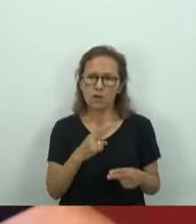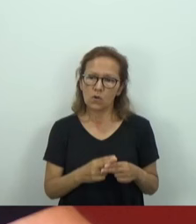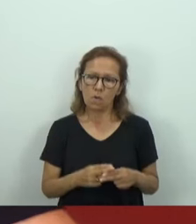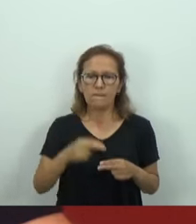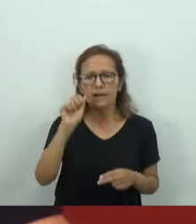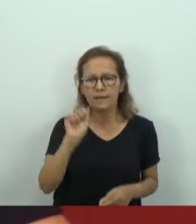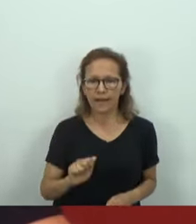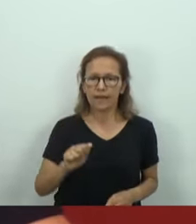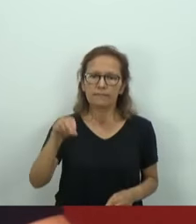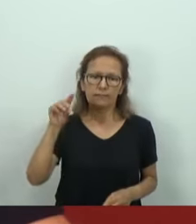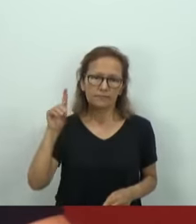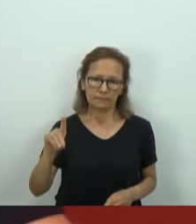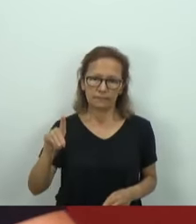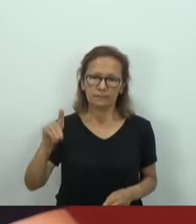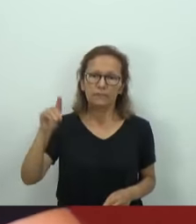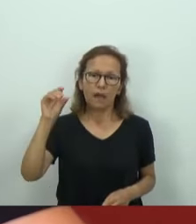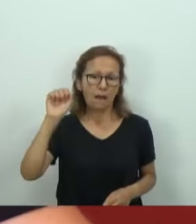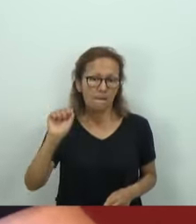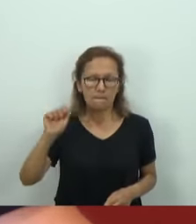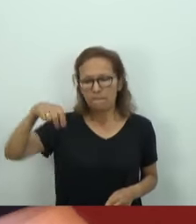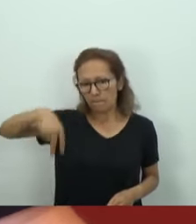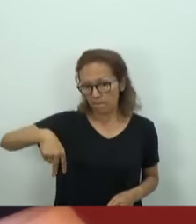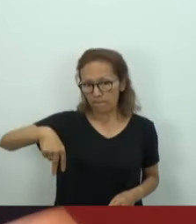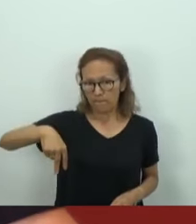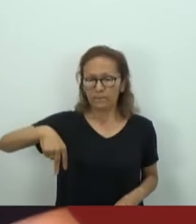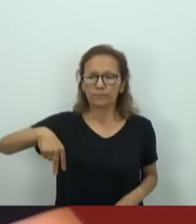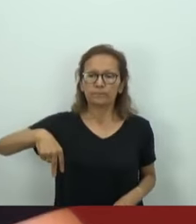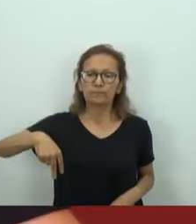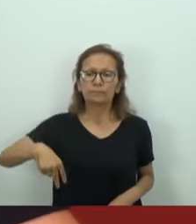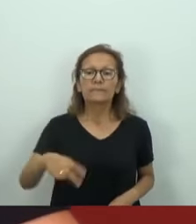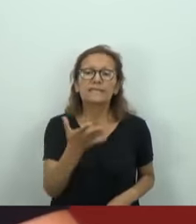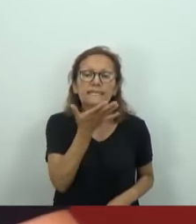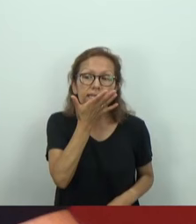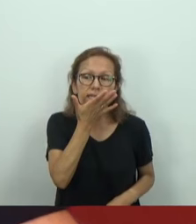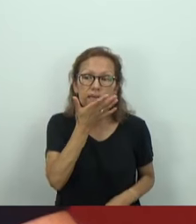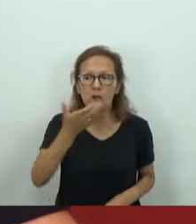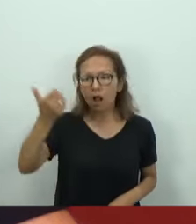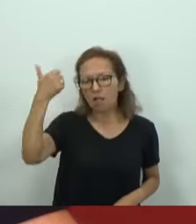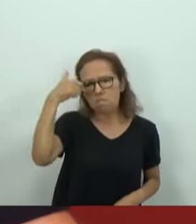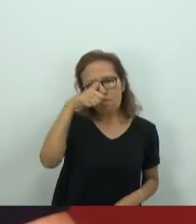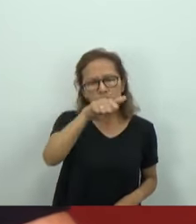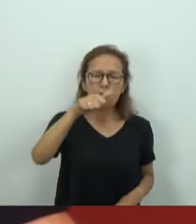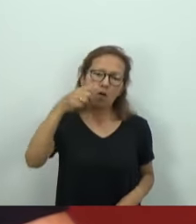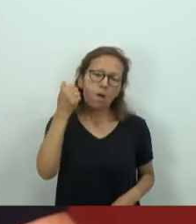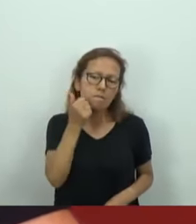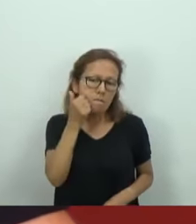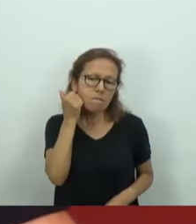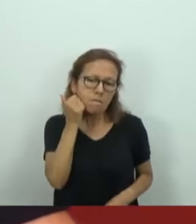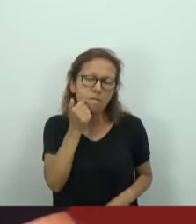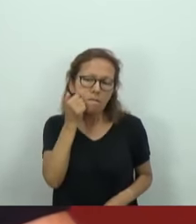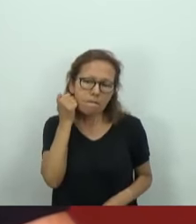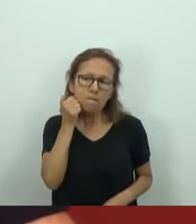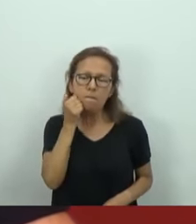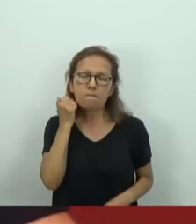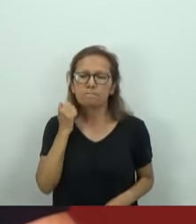el cielo. Si tú algún día vas para el cielo y quieres reconocer a Eliseo, busca un